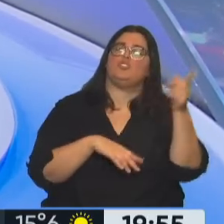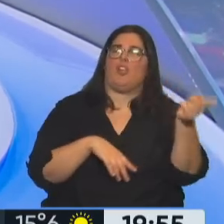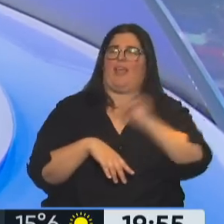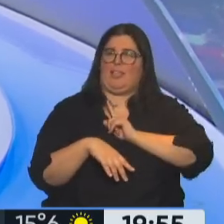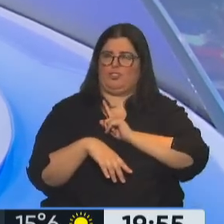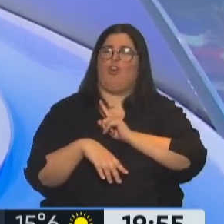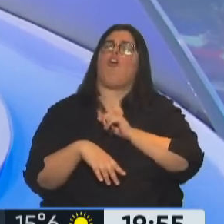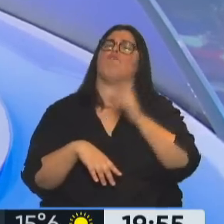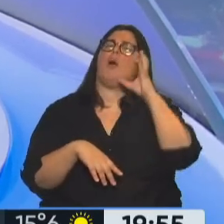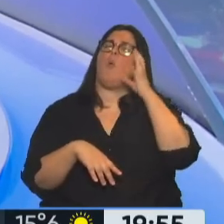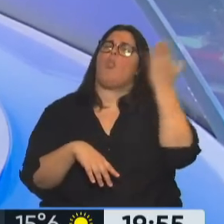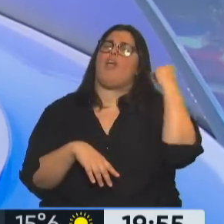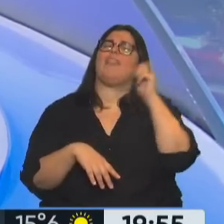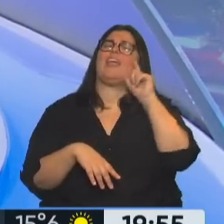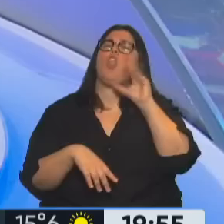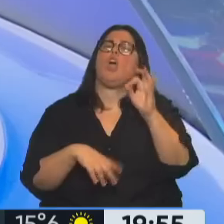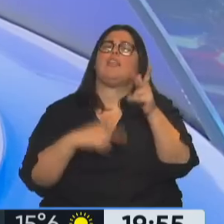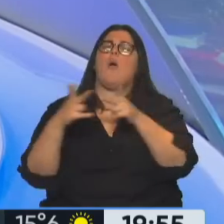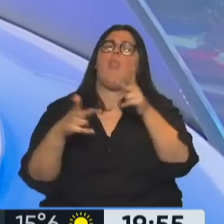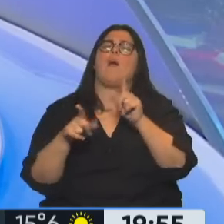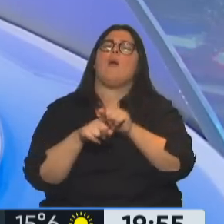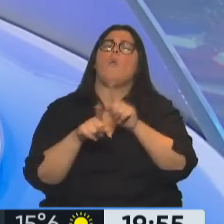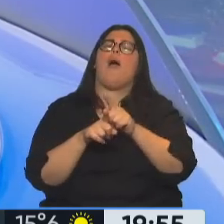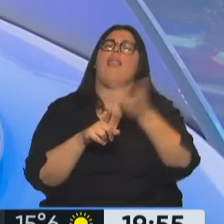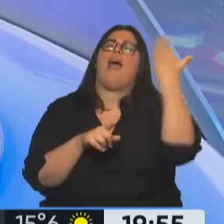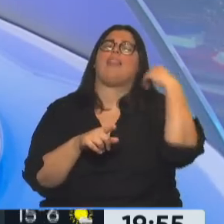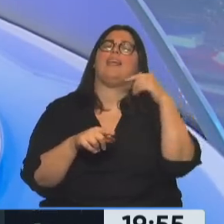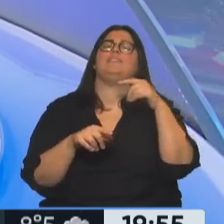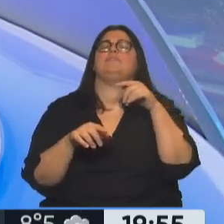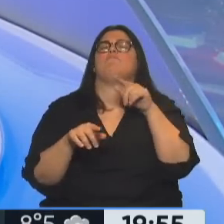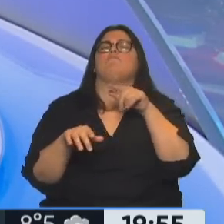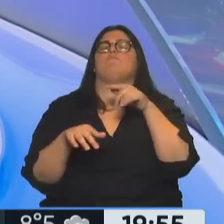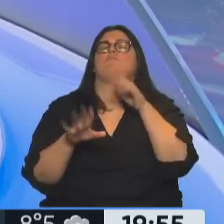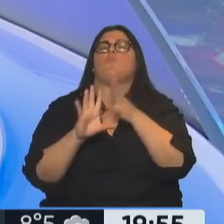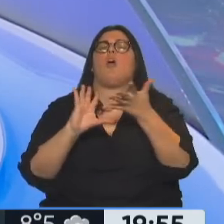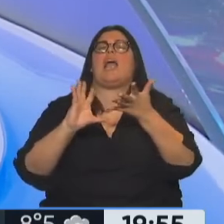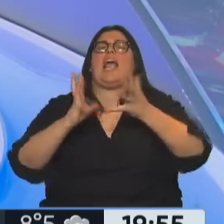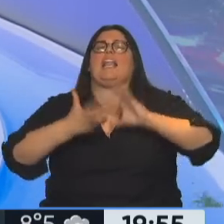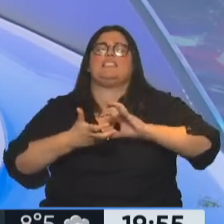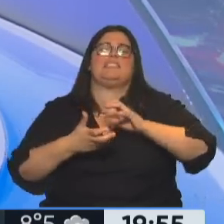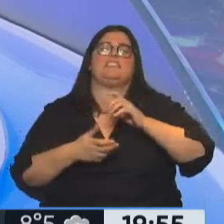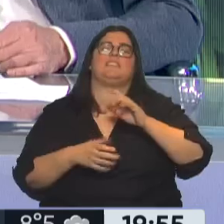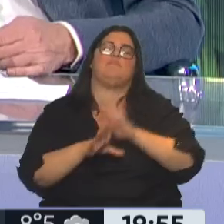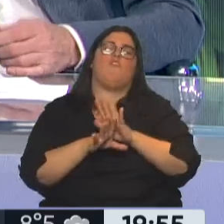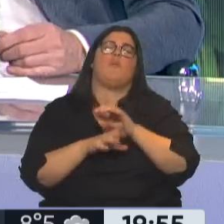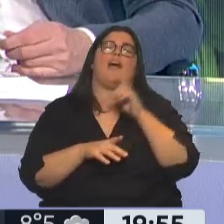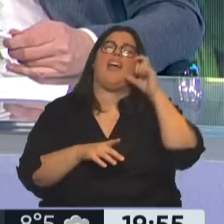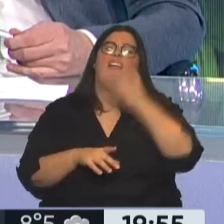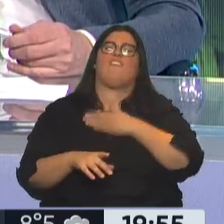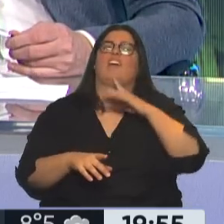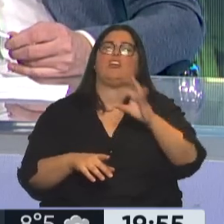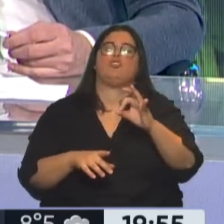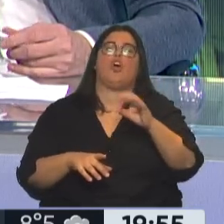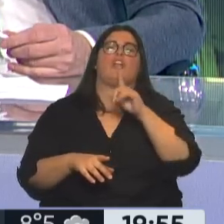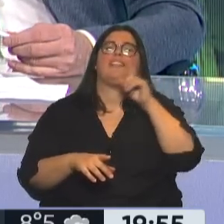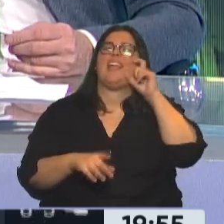no mal no me equivoco, cuando hubo el efecto tequila en el año 95. Es una herencia claramente del menemismo y de la década del 90. Y